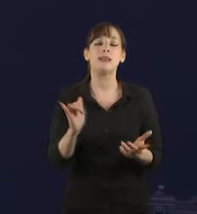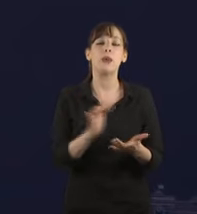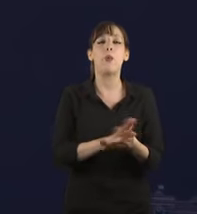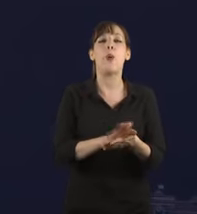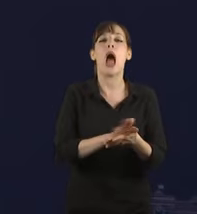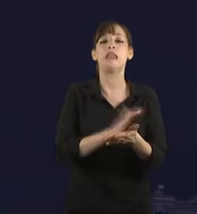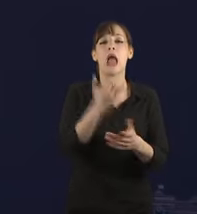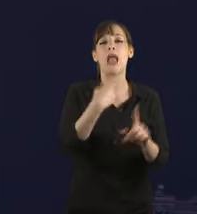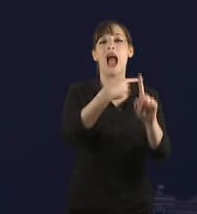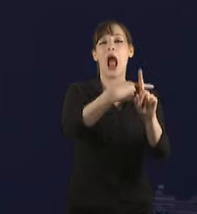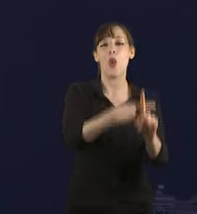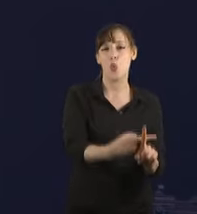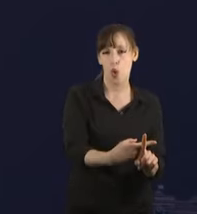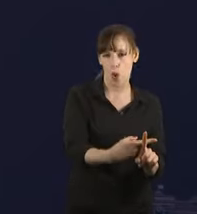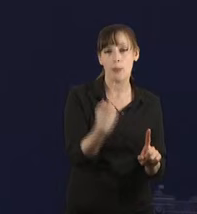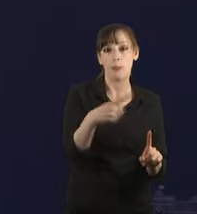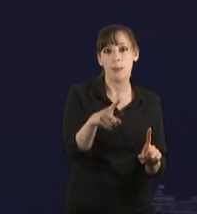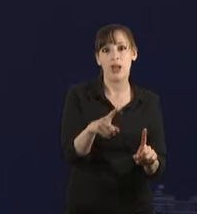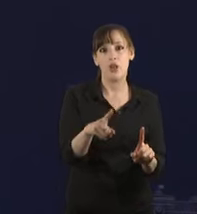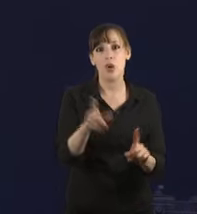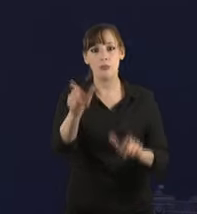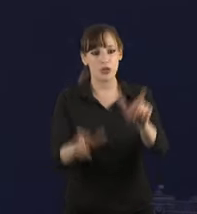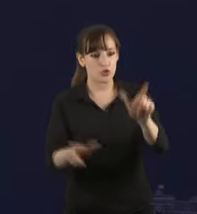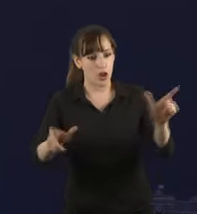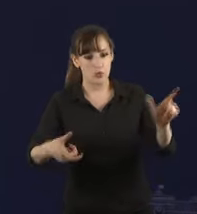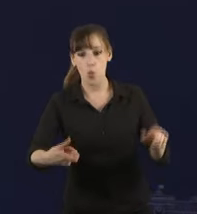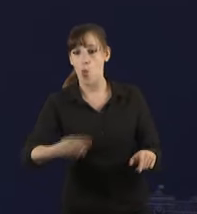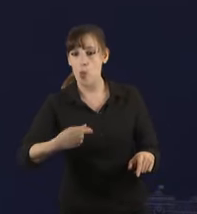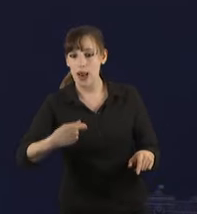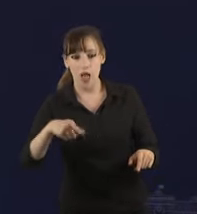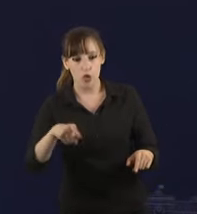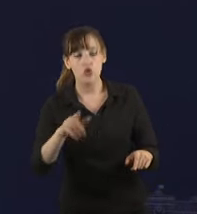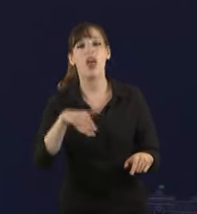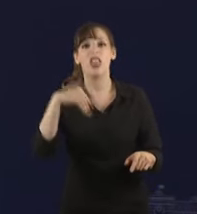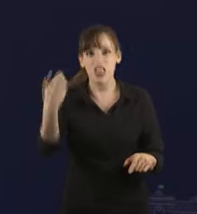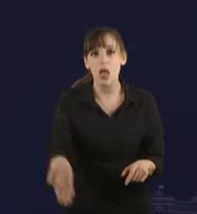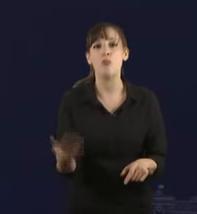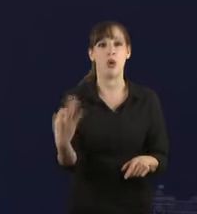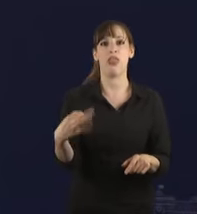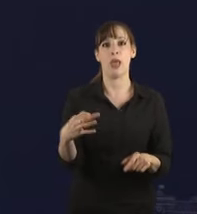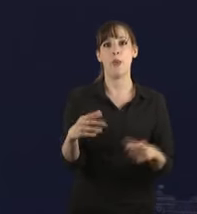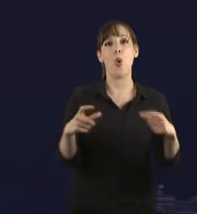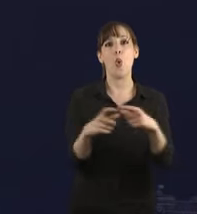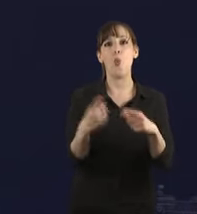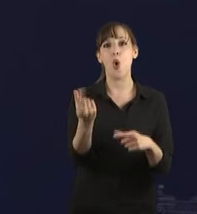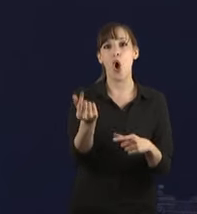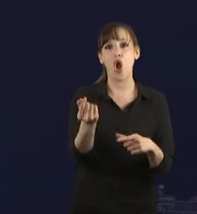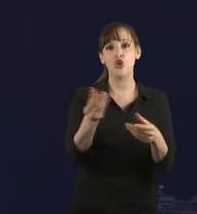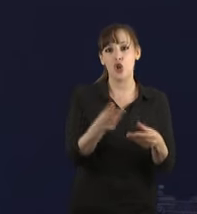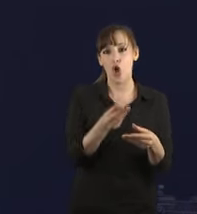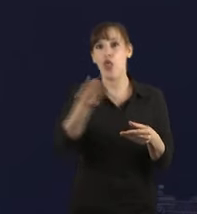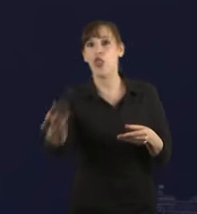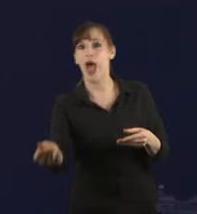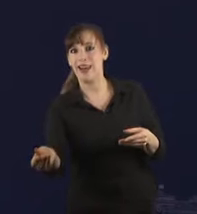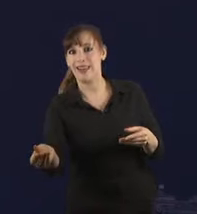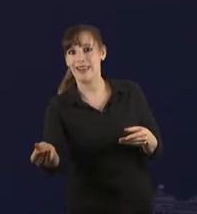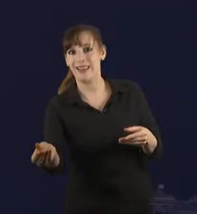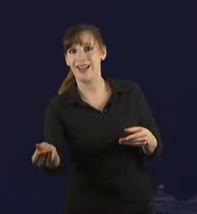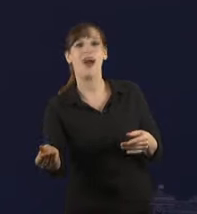Pero siempre a los jubilados hay que compensarlos con un Bono porque claramente la fórmula no